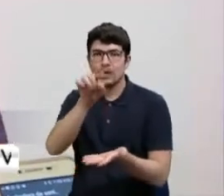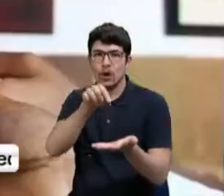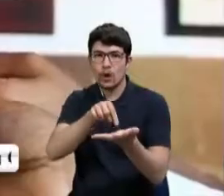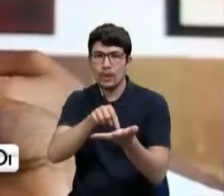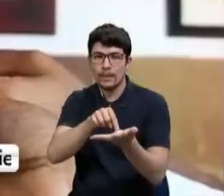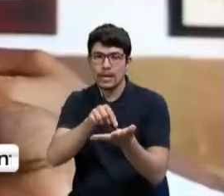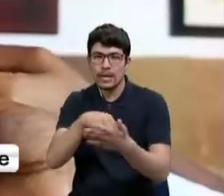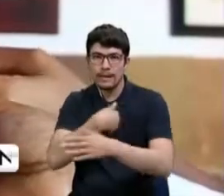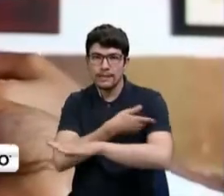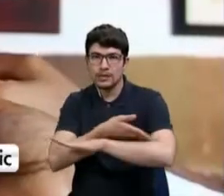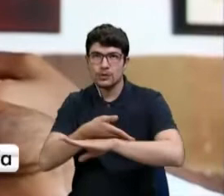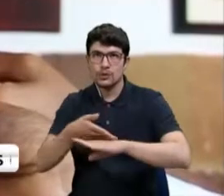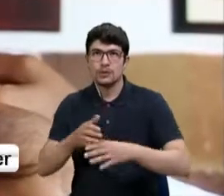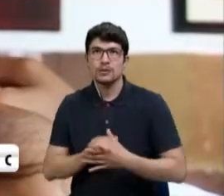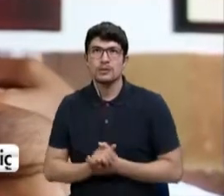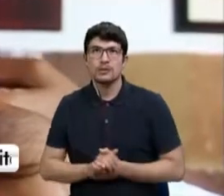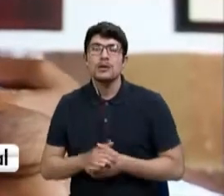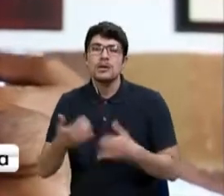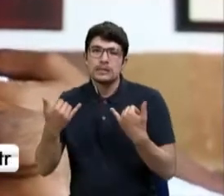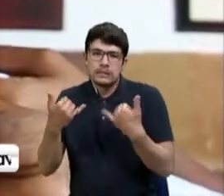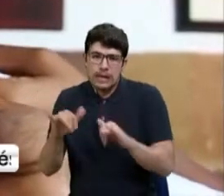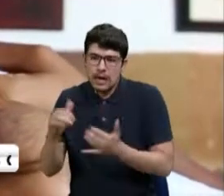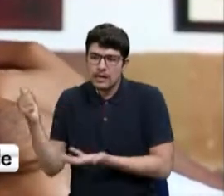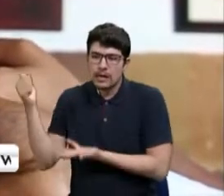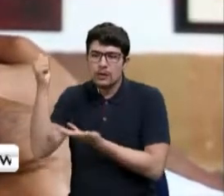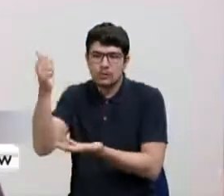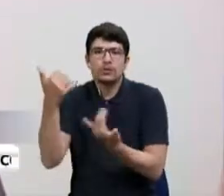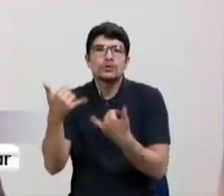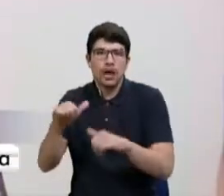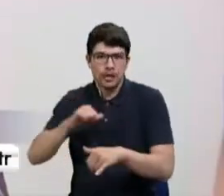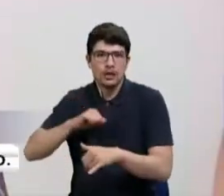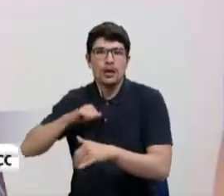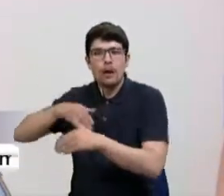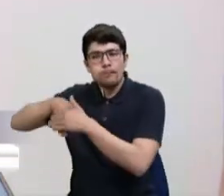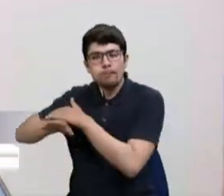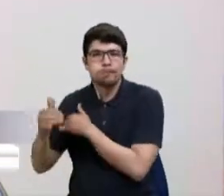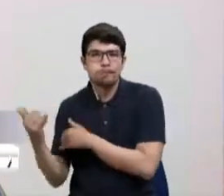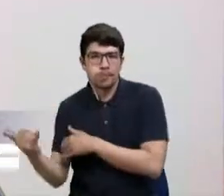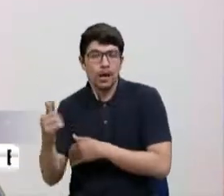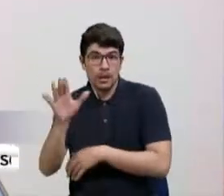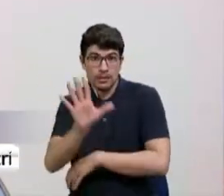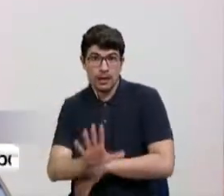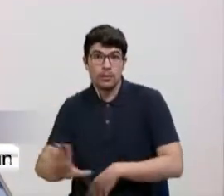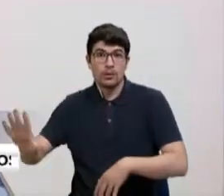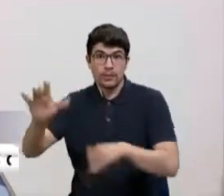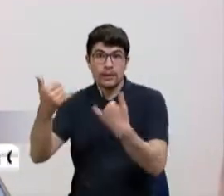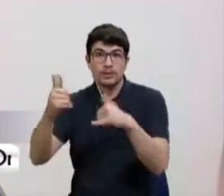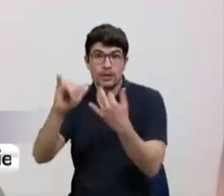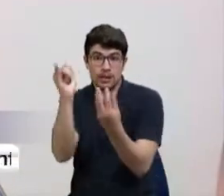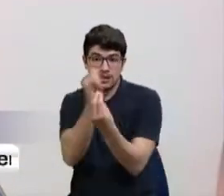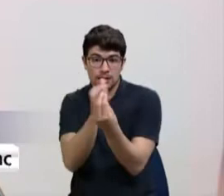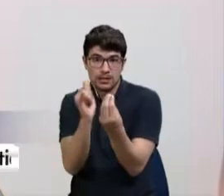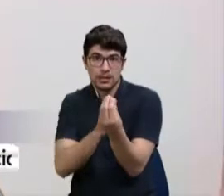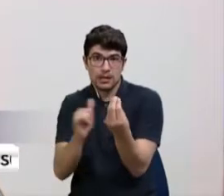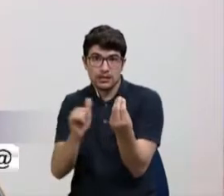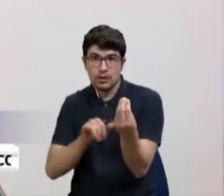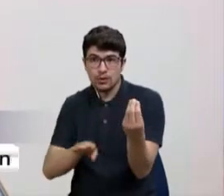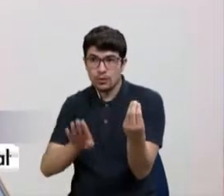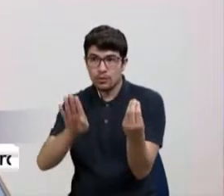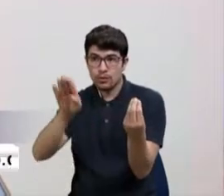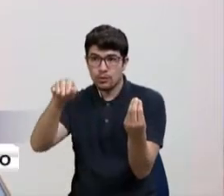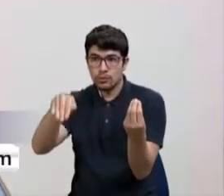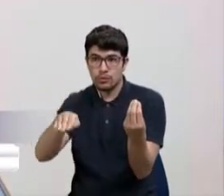pesos. Afortunadamente son recursos que ya están asegurados. El departamento ya recibió el diseño de